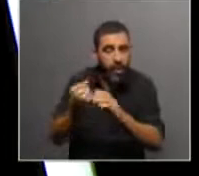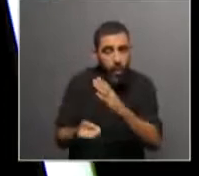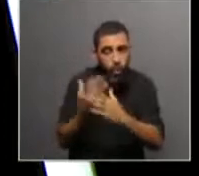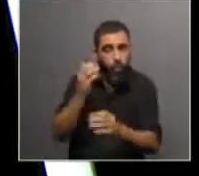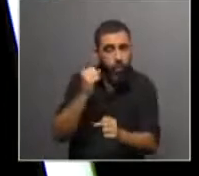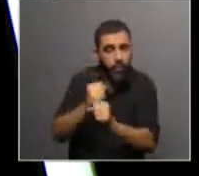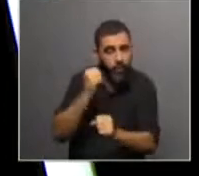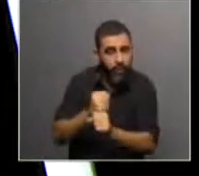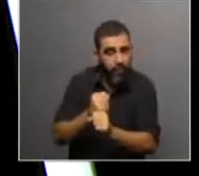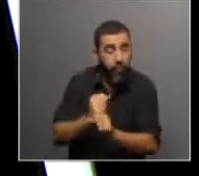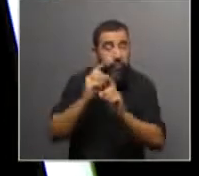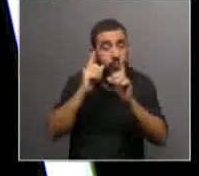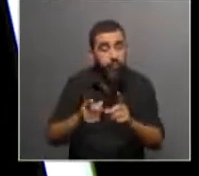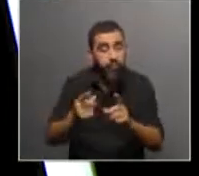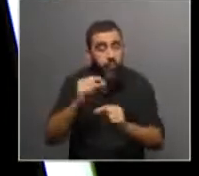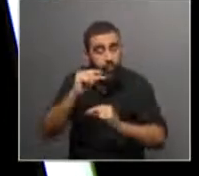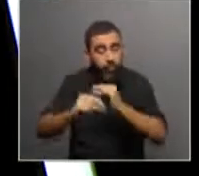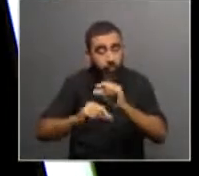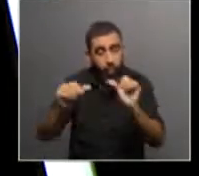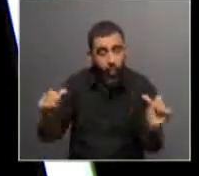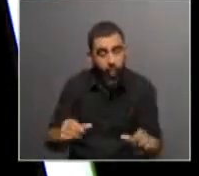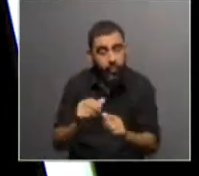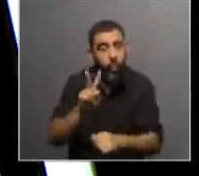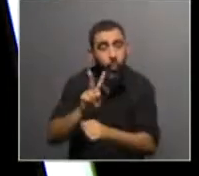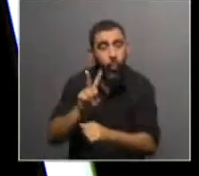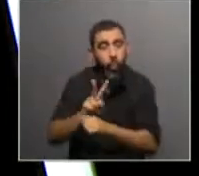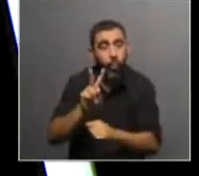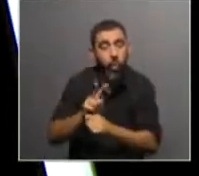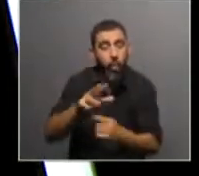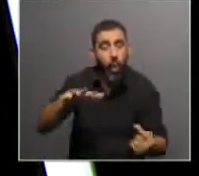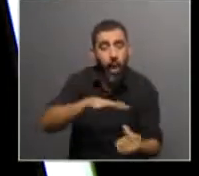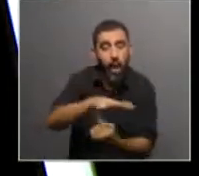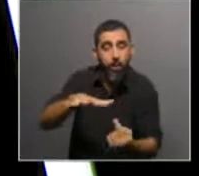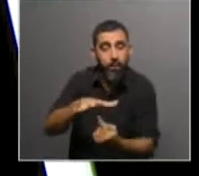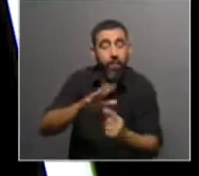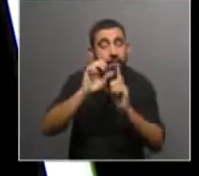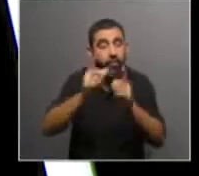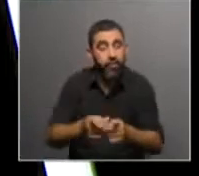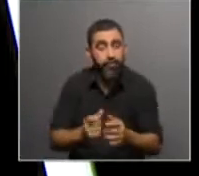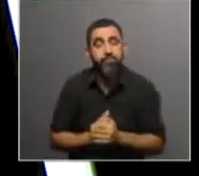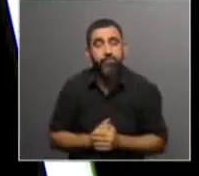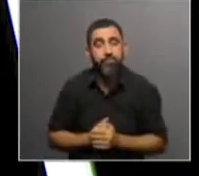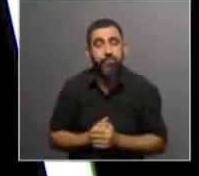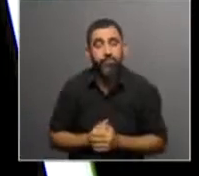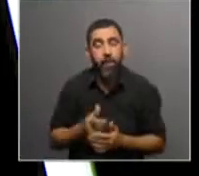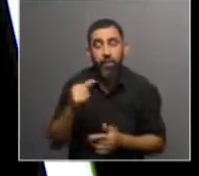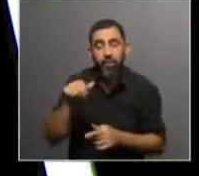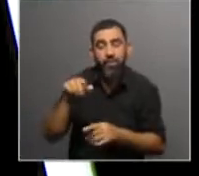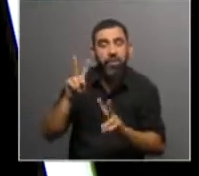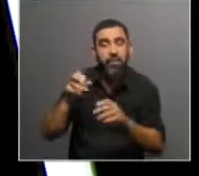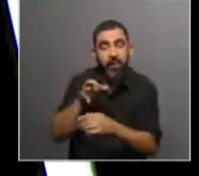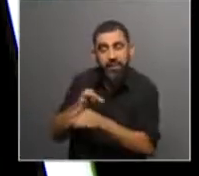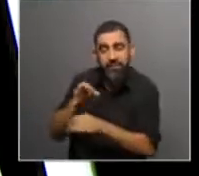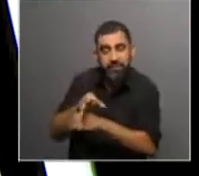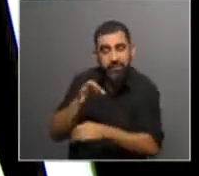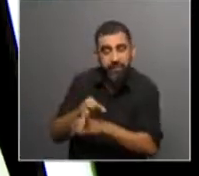de estar de alguna manera incorporando incluso hasta los cuidados que tienen que ver con lo ambiental y demás. Pero en esto de capacitar, y